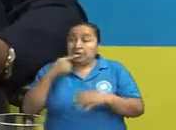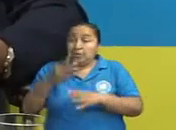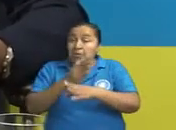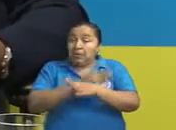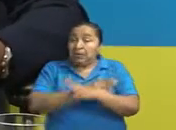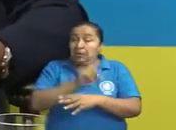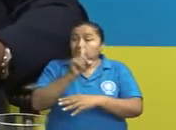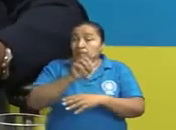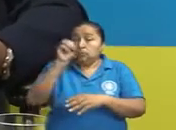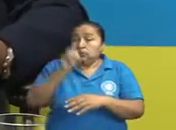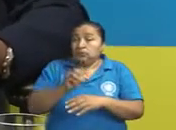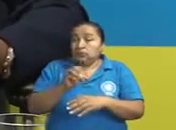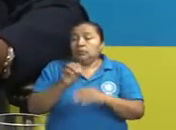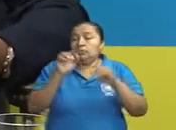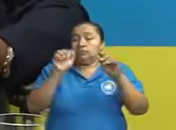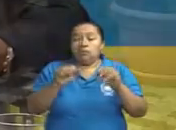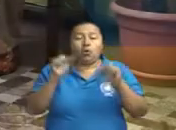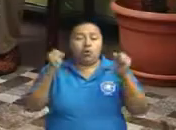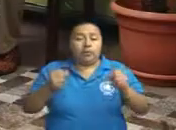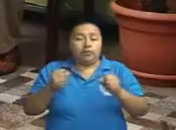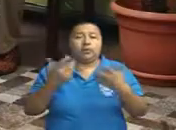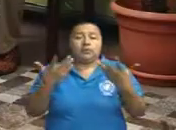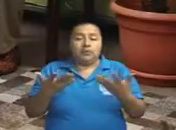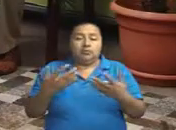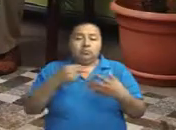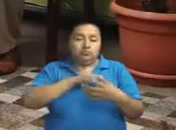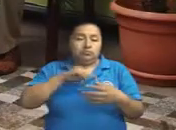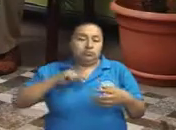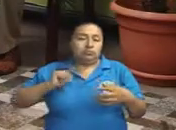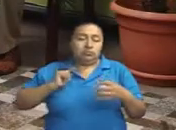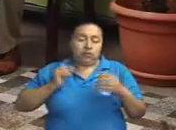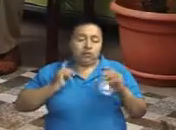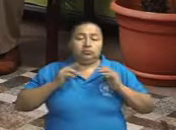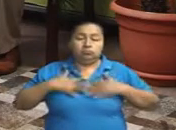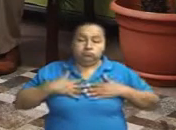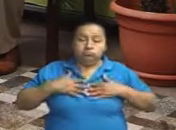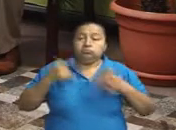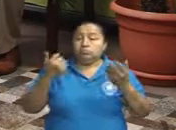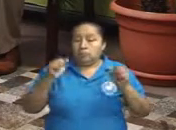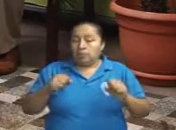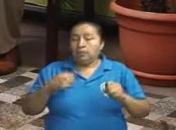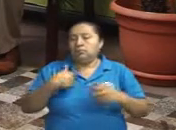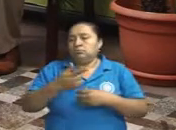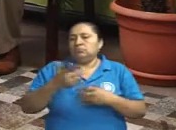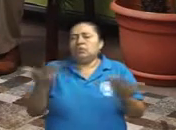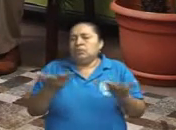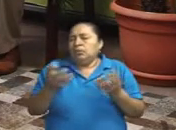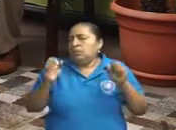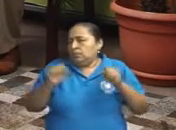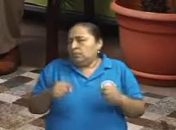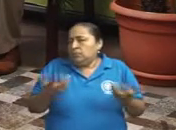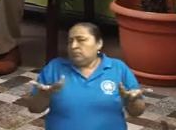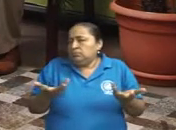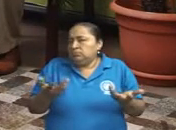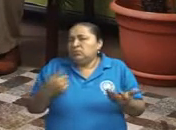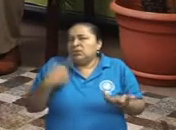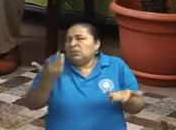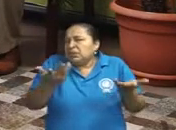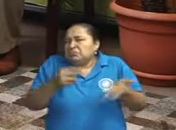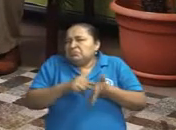en un porcentaje menor al hombre también, porque nosotros también tenemos mama. Así es. Pero, ¿qué señales